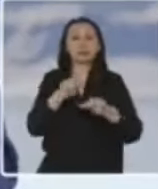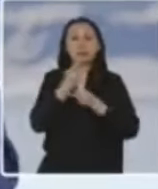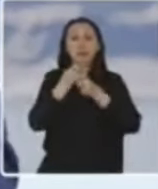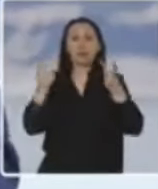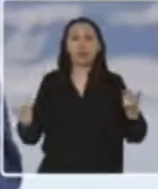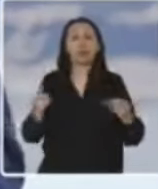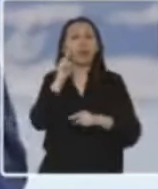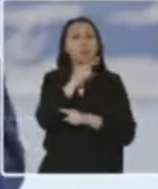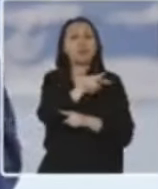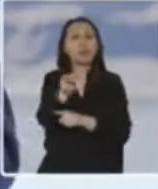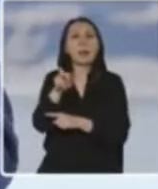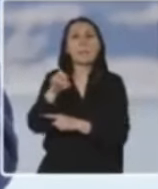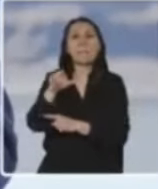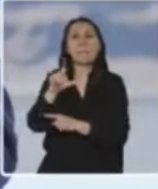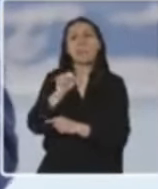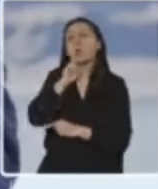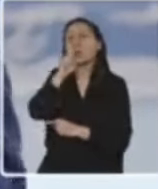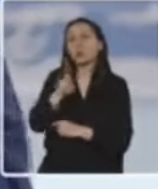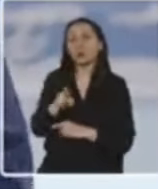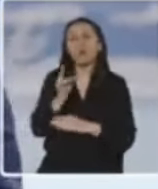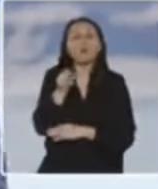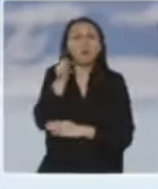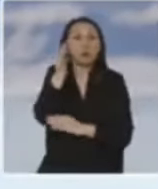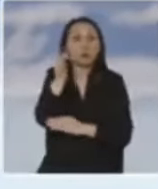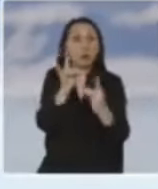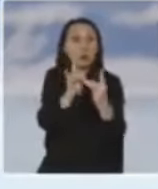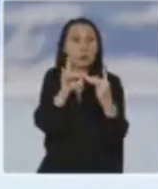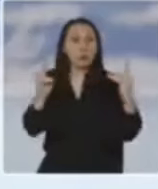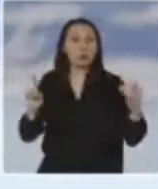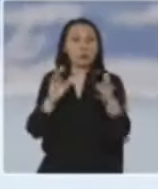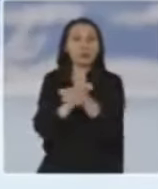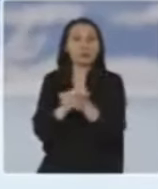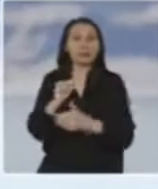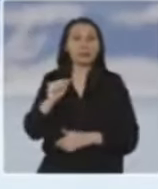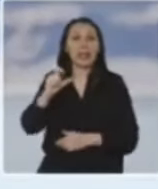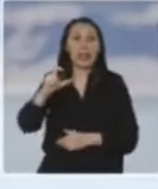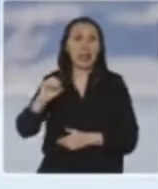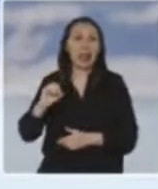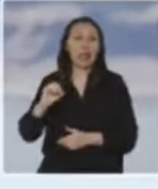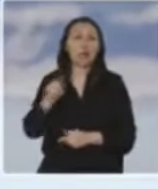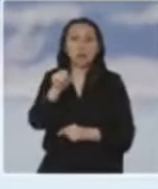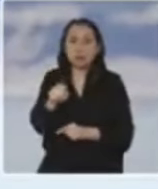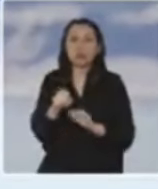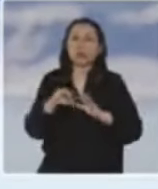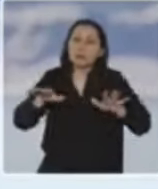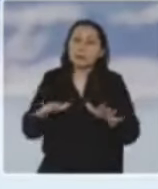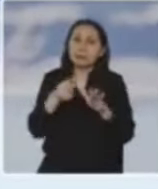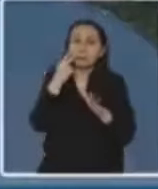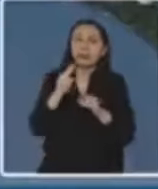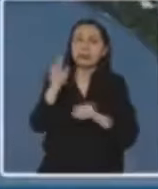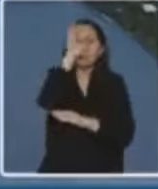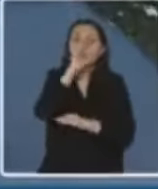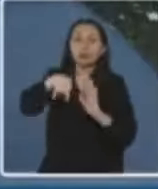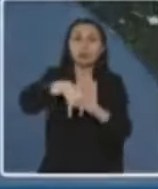pública desde el mirador de la pila sur del futuro puente del chacao porque creo que esta obra representa la búsqueda